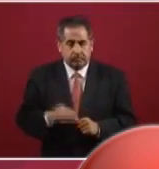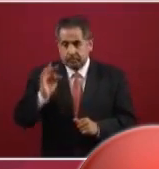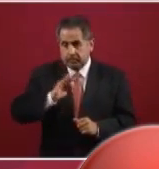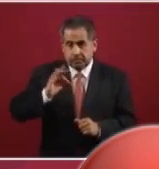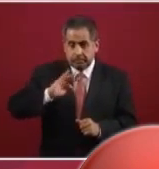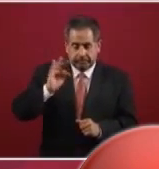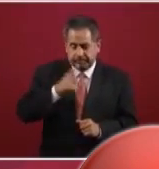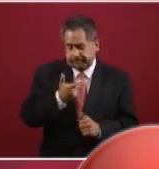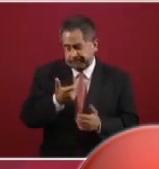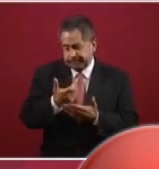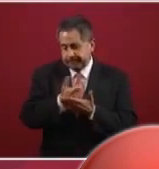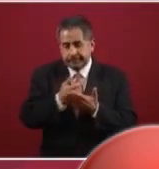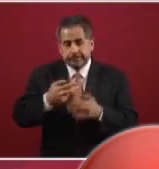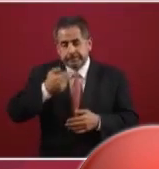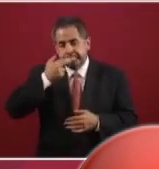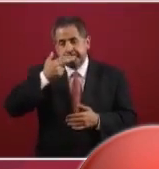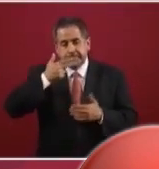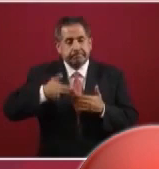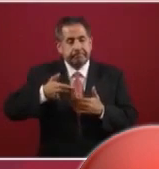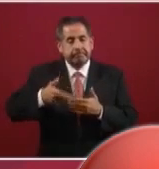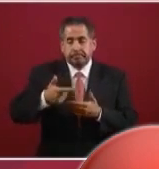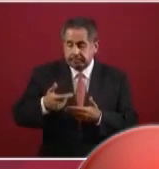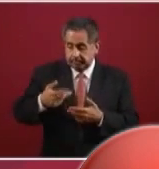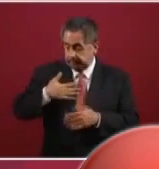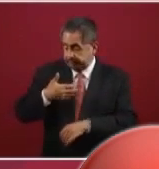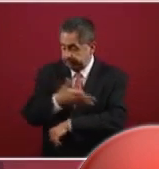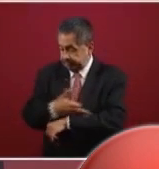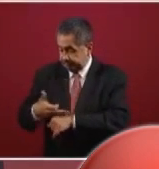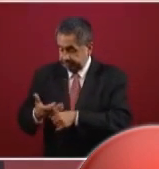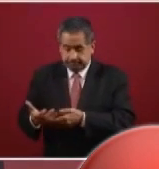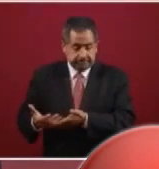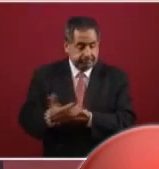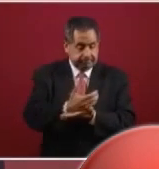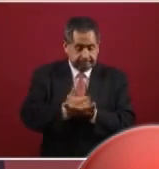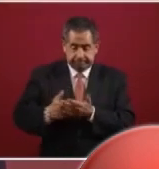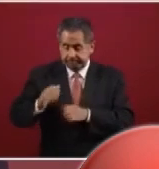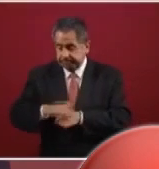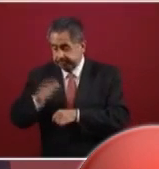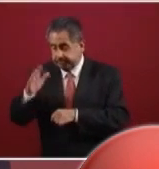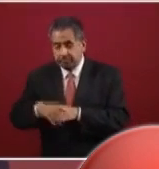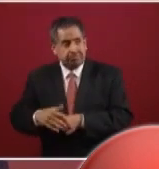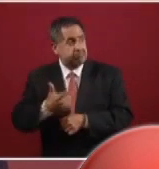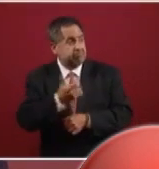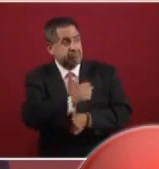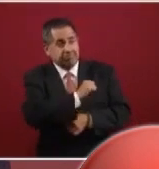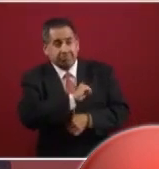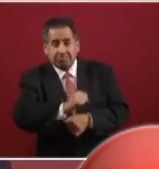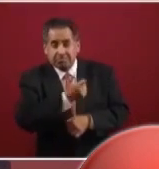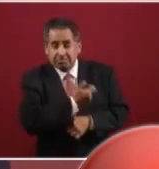mejoras, si hay más ingresos en una familia, pero hay más inflación,